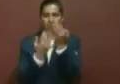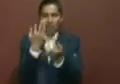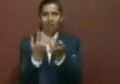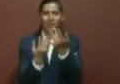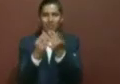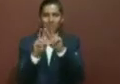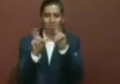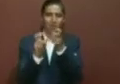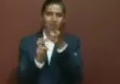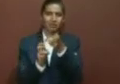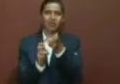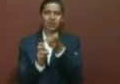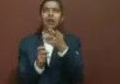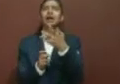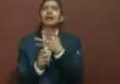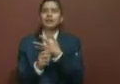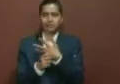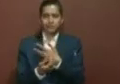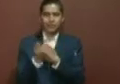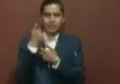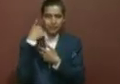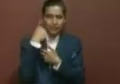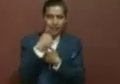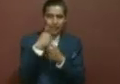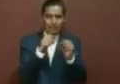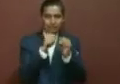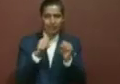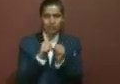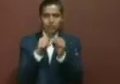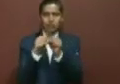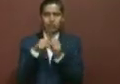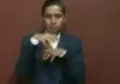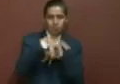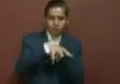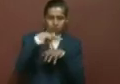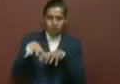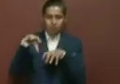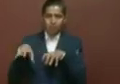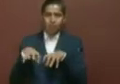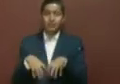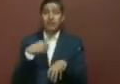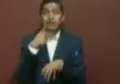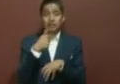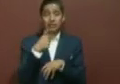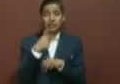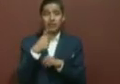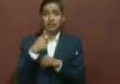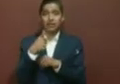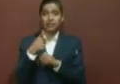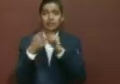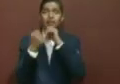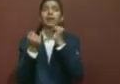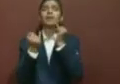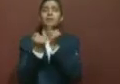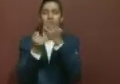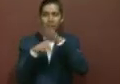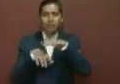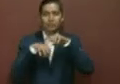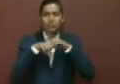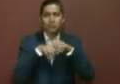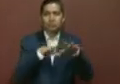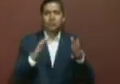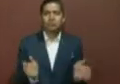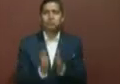Va a estar en 6 salones o salas y vamos a seguir generando este tipo